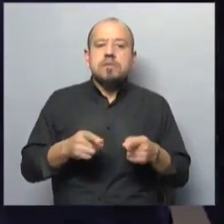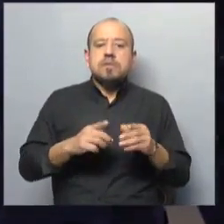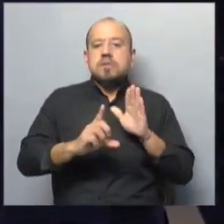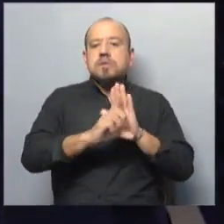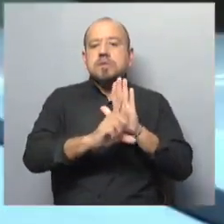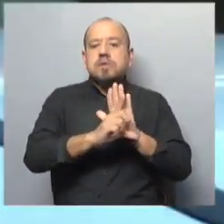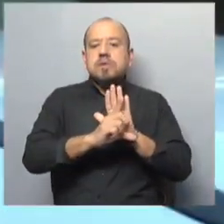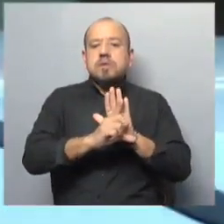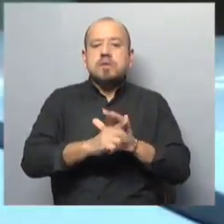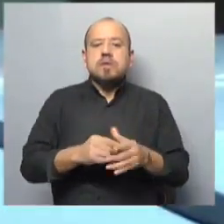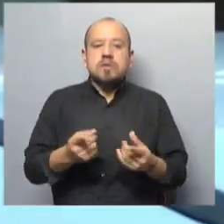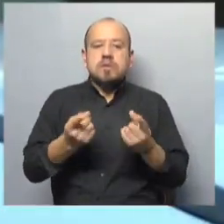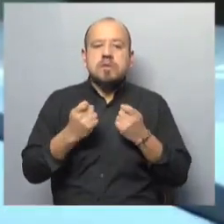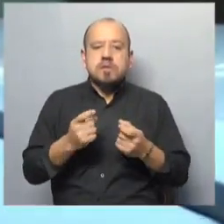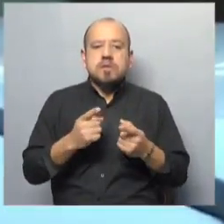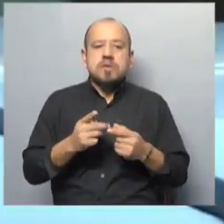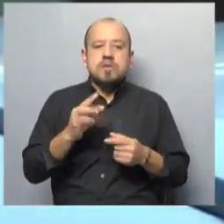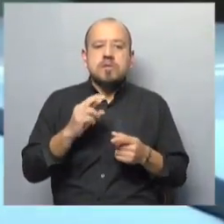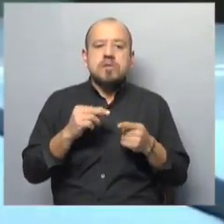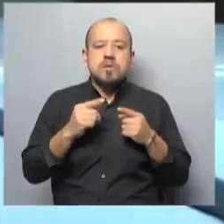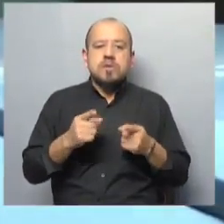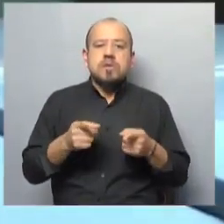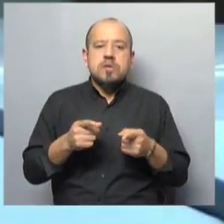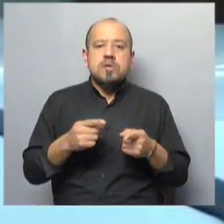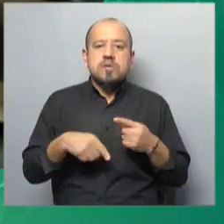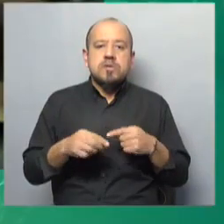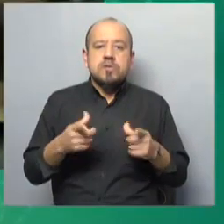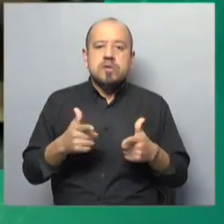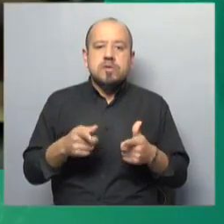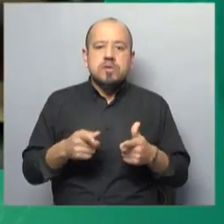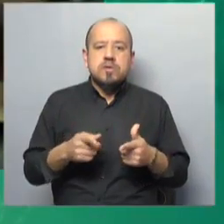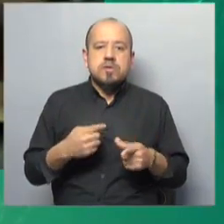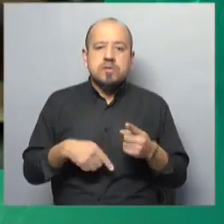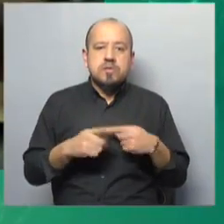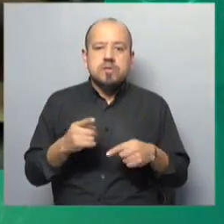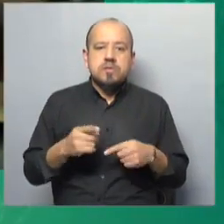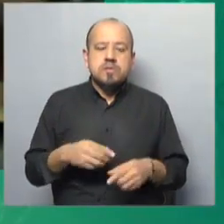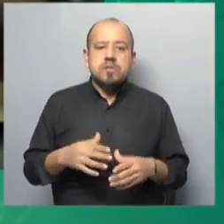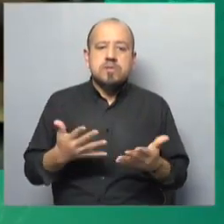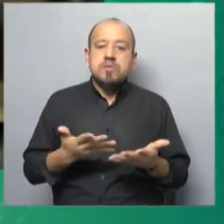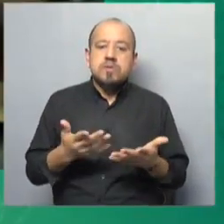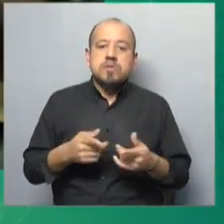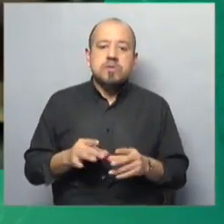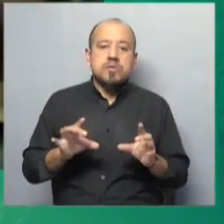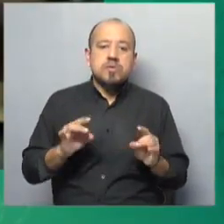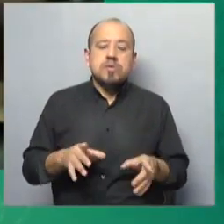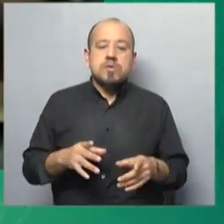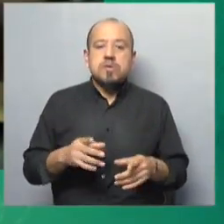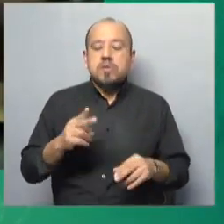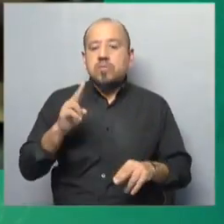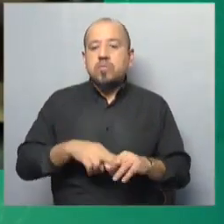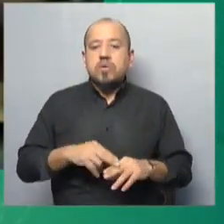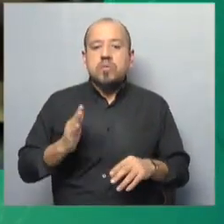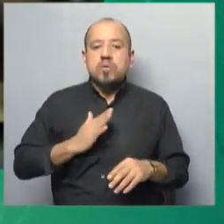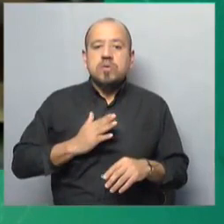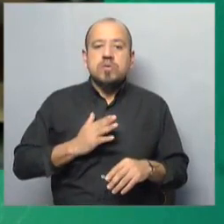leyes necesitan recursos, y esos recursos no están. Si ya ahora no alcanza con matar a la mujer, sino que se